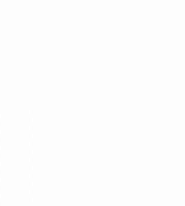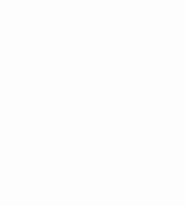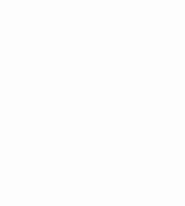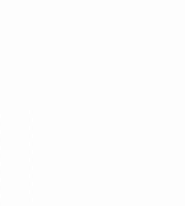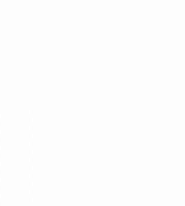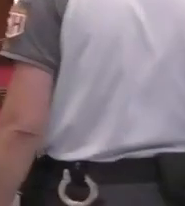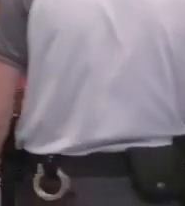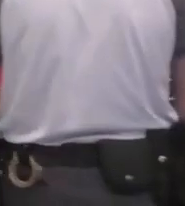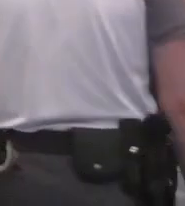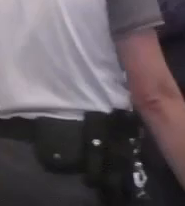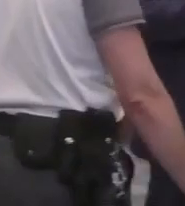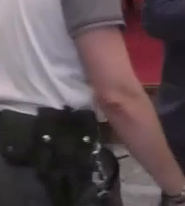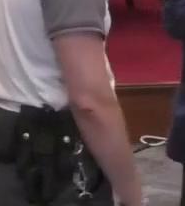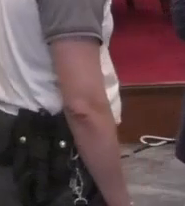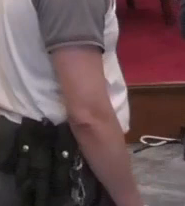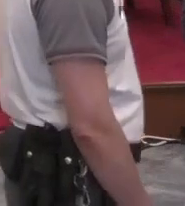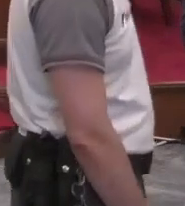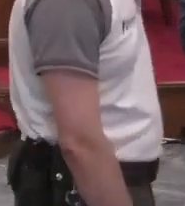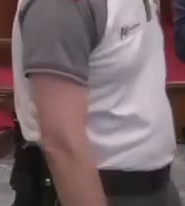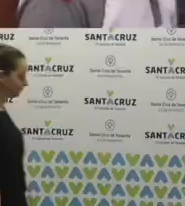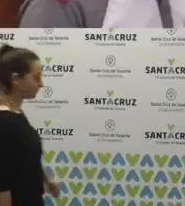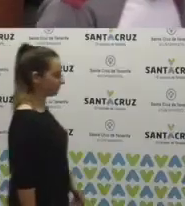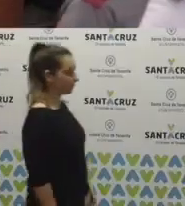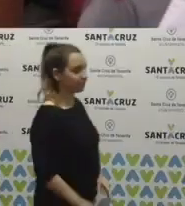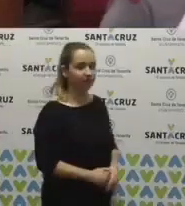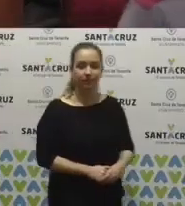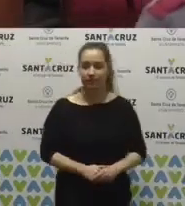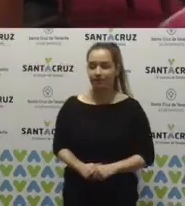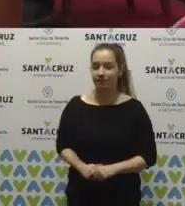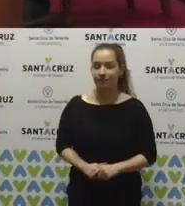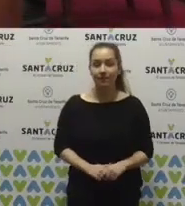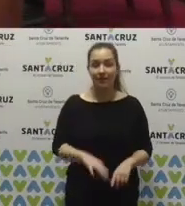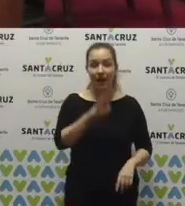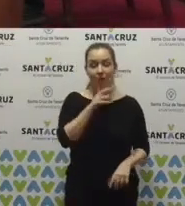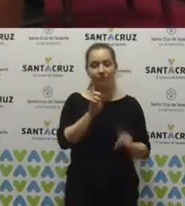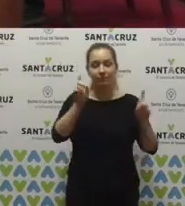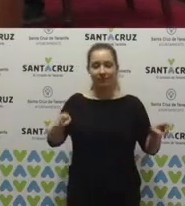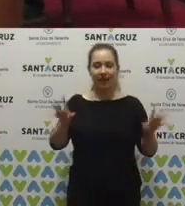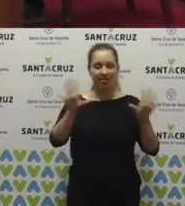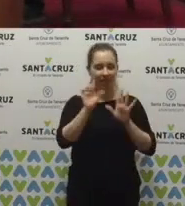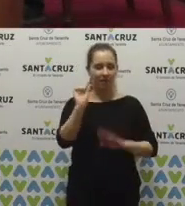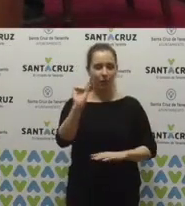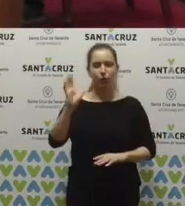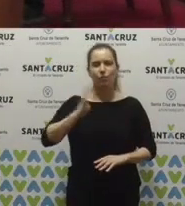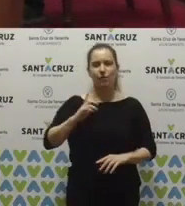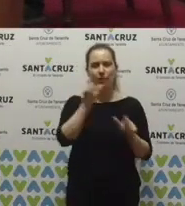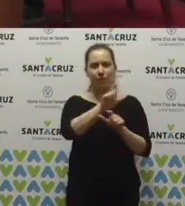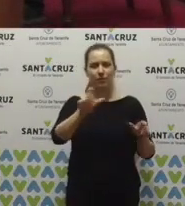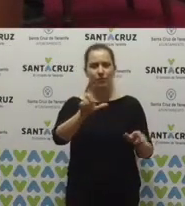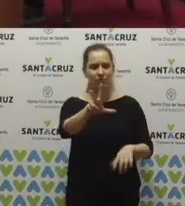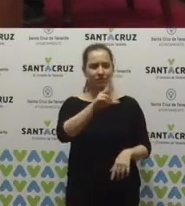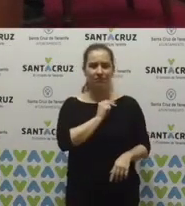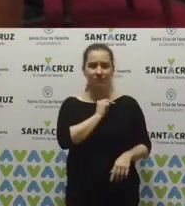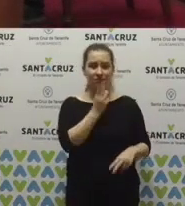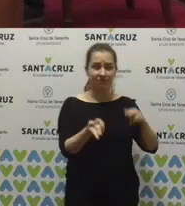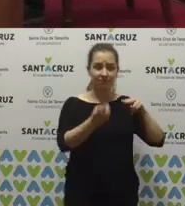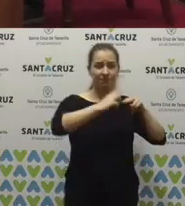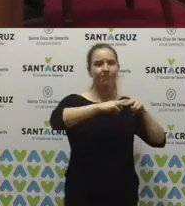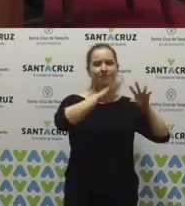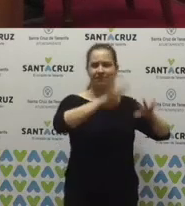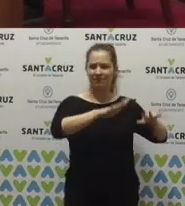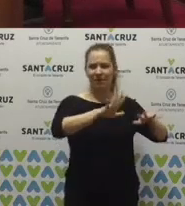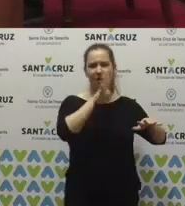hemos hecho vamos a hacer un receso de 10 minutos por favor los concejales que están conectados quédense porque vamos a hacer